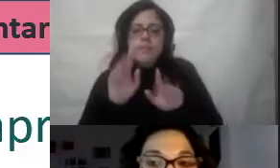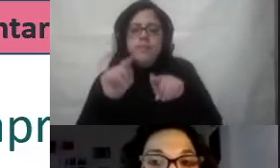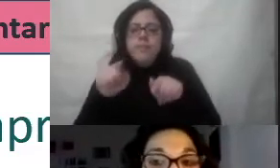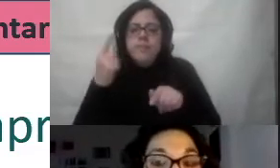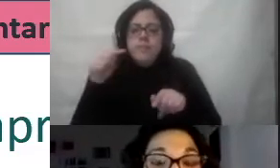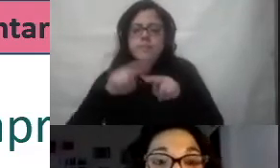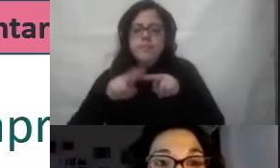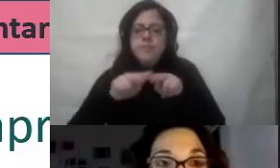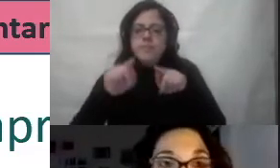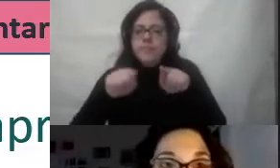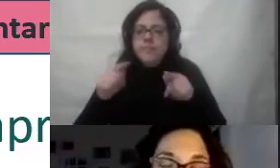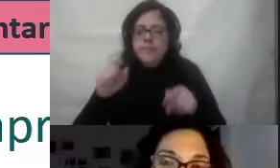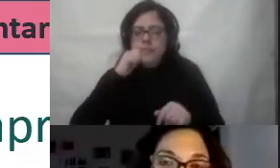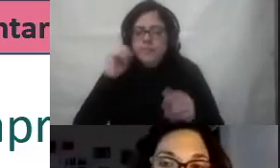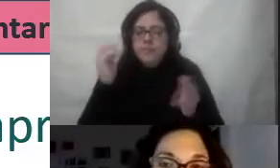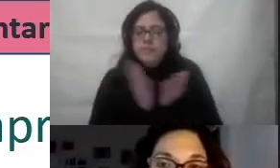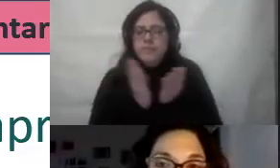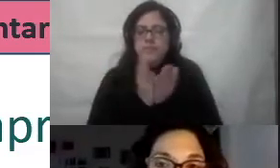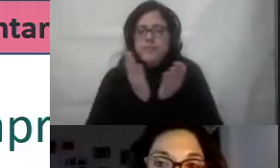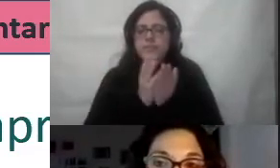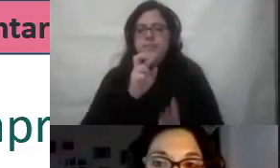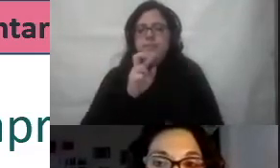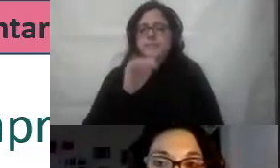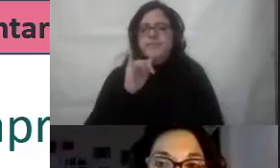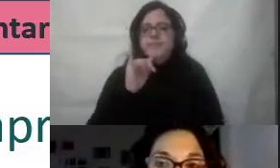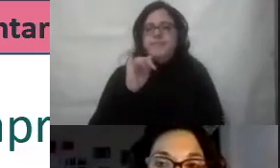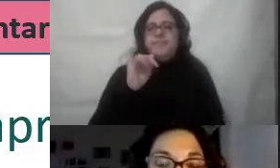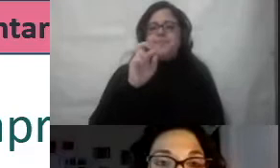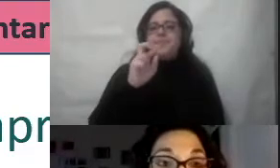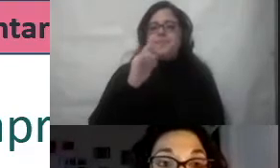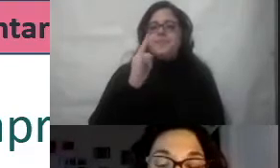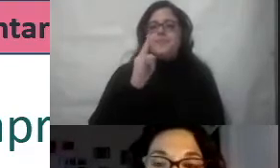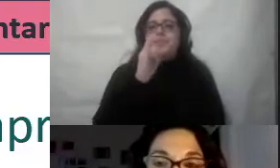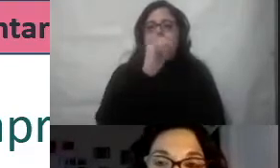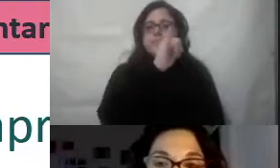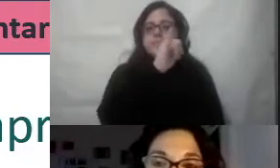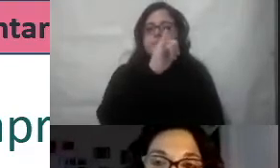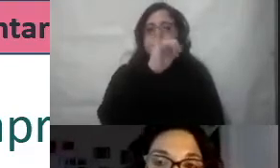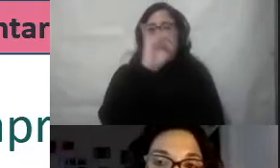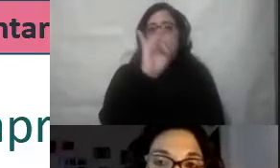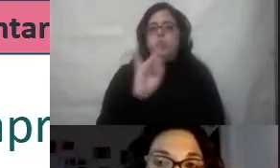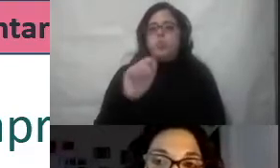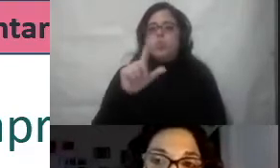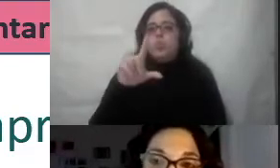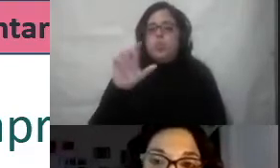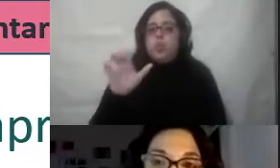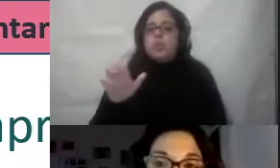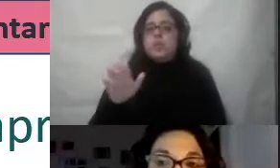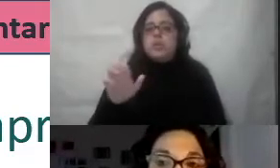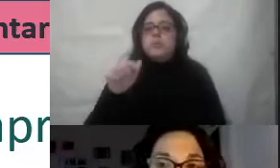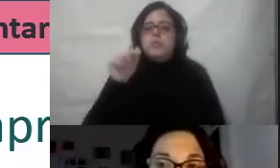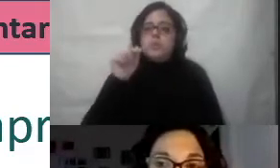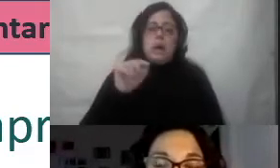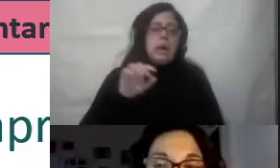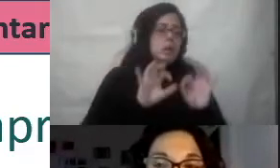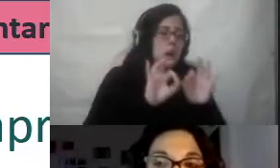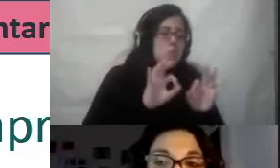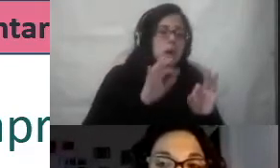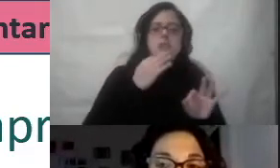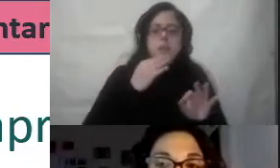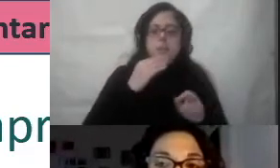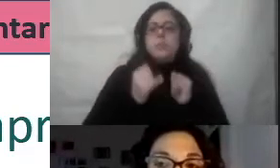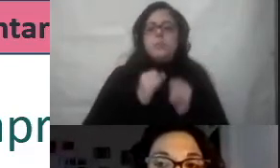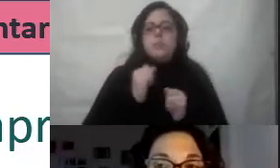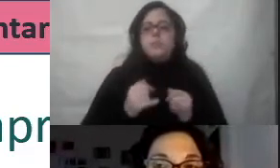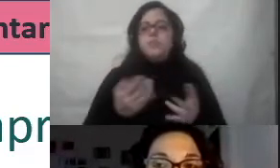acá? Vamos a hacer una clase puzzle. A mí me encanta hacer clase puzzle en el mundo normal y ahora hace poco hice una clase en virtual. ¿Qué hacemos? En